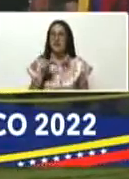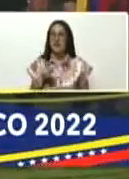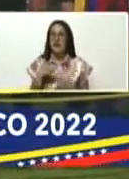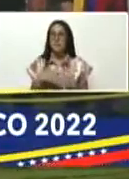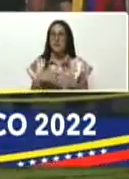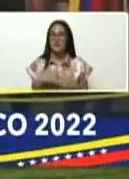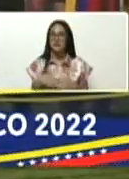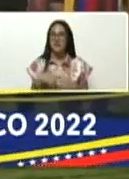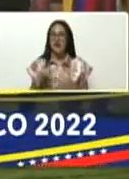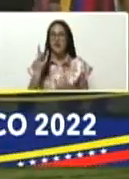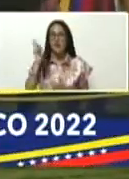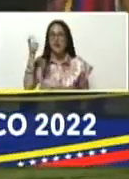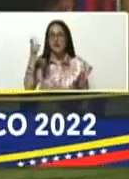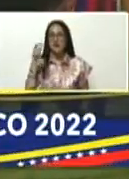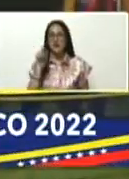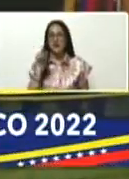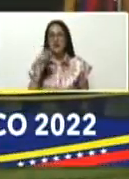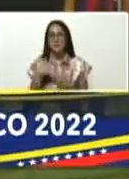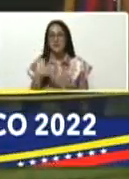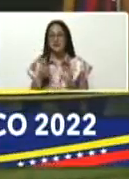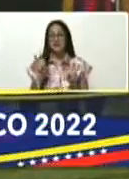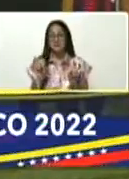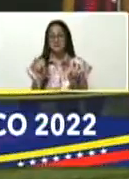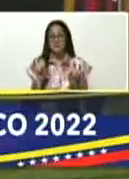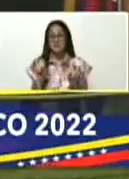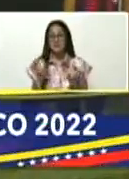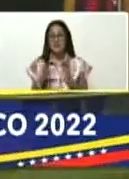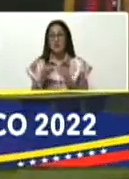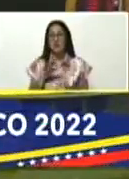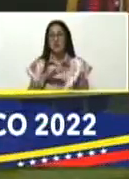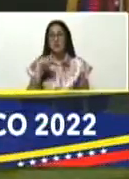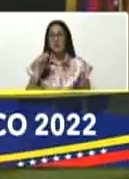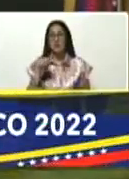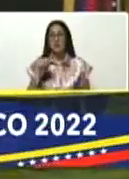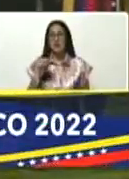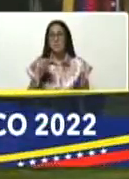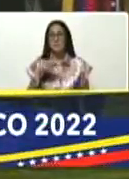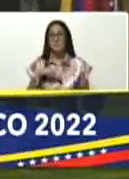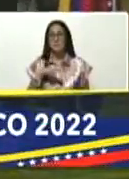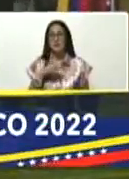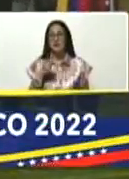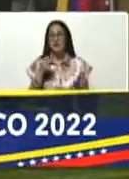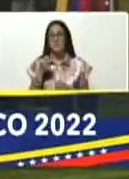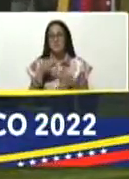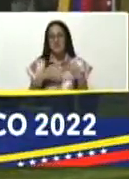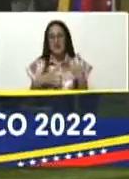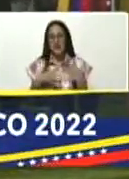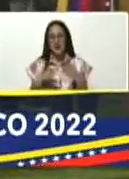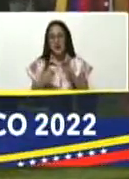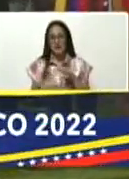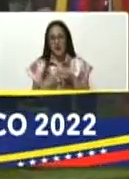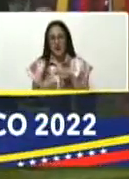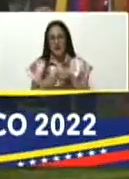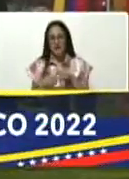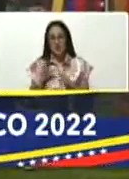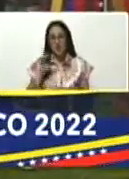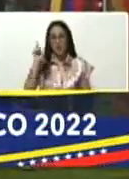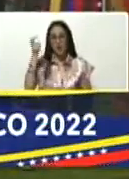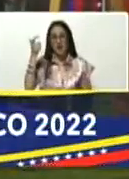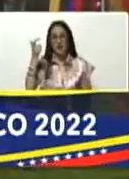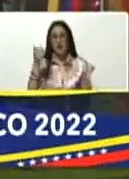La Guariqueña, una empresa innovadora, donde estamos sacando nuestra materia prima guariqueña, el